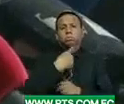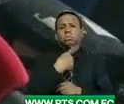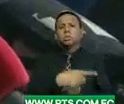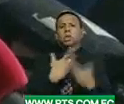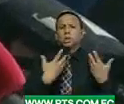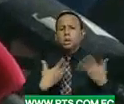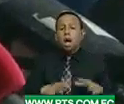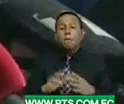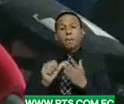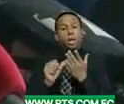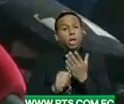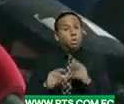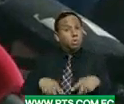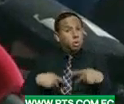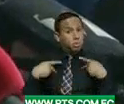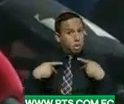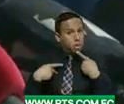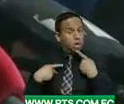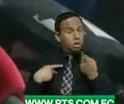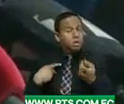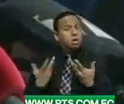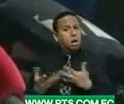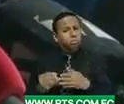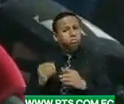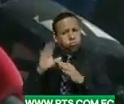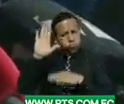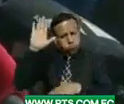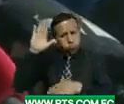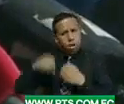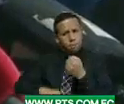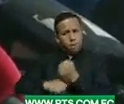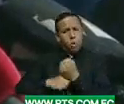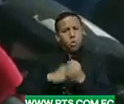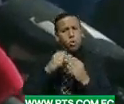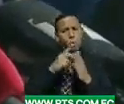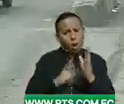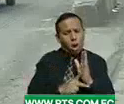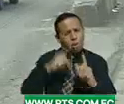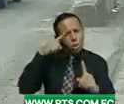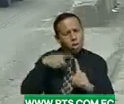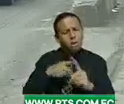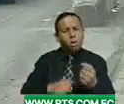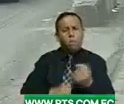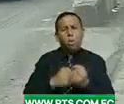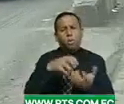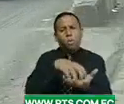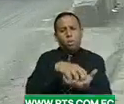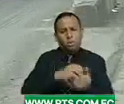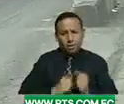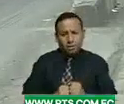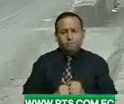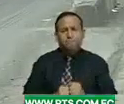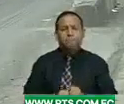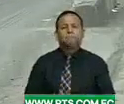ministro de Vivienda se ha comprometido a impulsar otros programas que irían a favor de la provincia. Informó